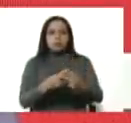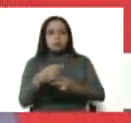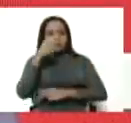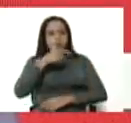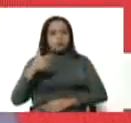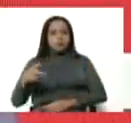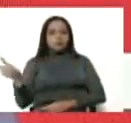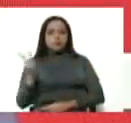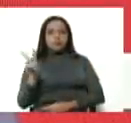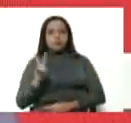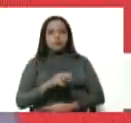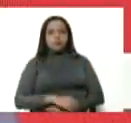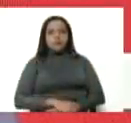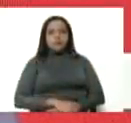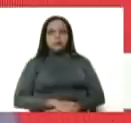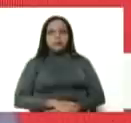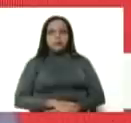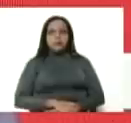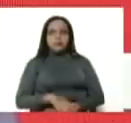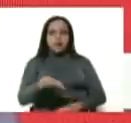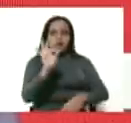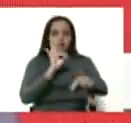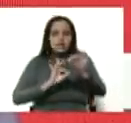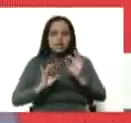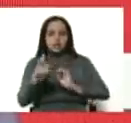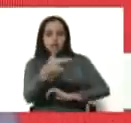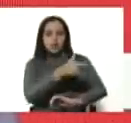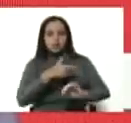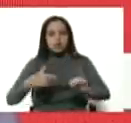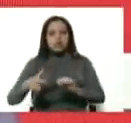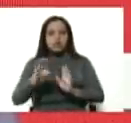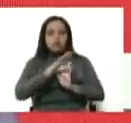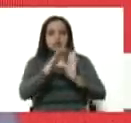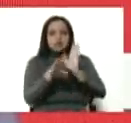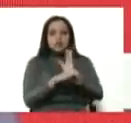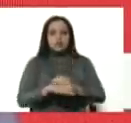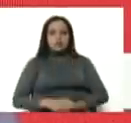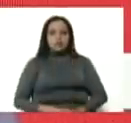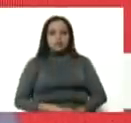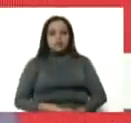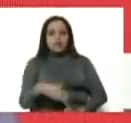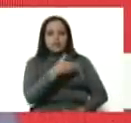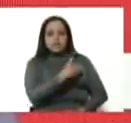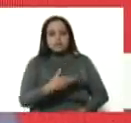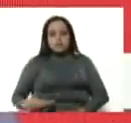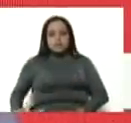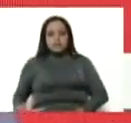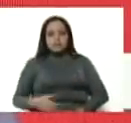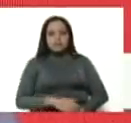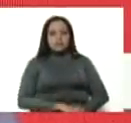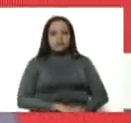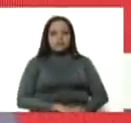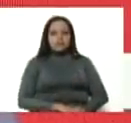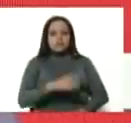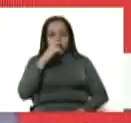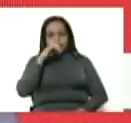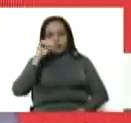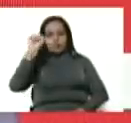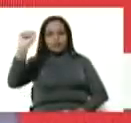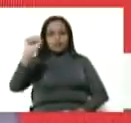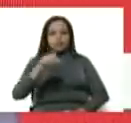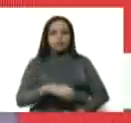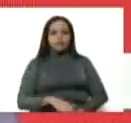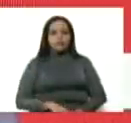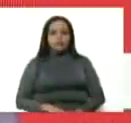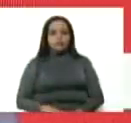pueblo venezolano al elegir al gobierno constitucional del presidente de la República, Nicolás Maduro